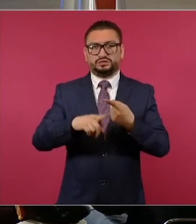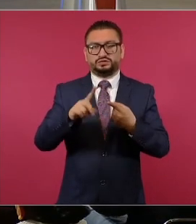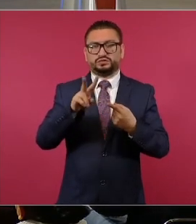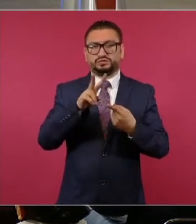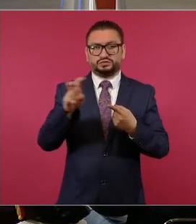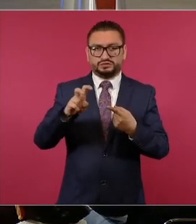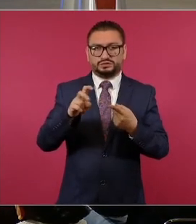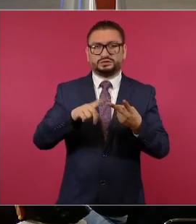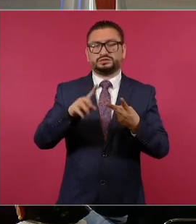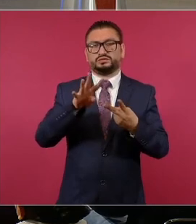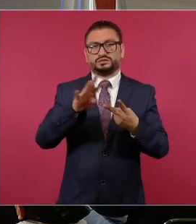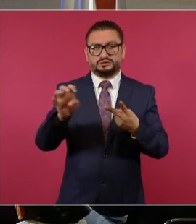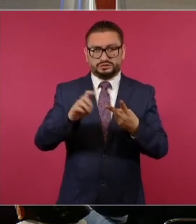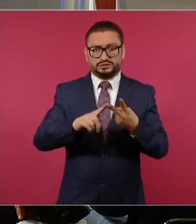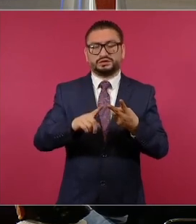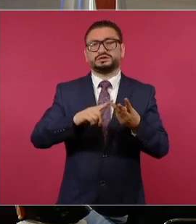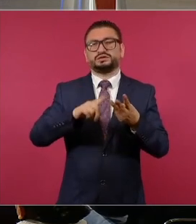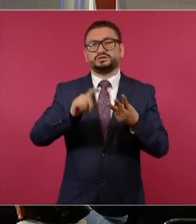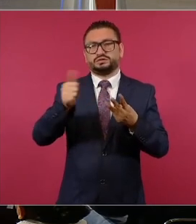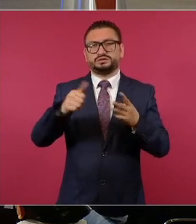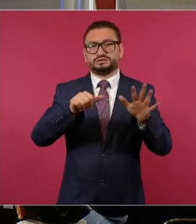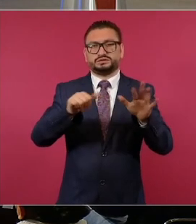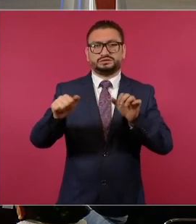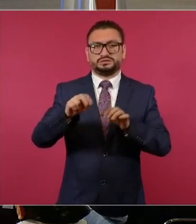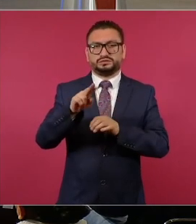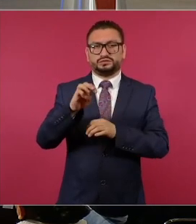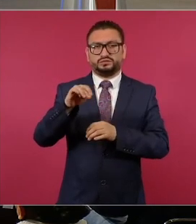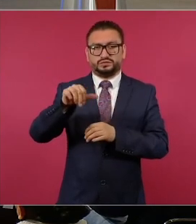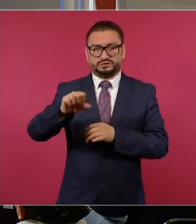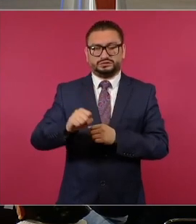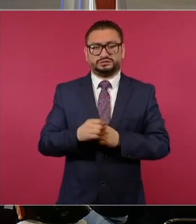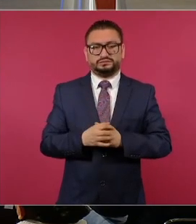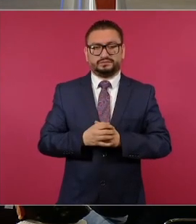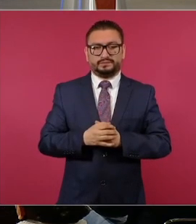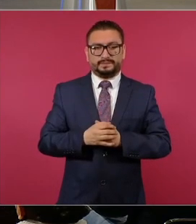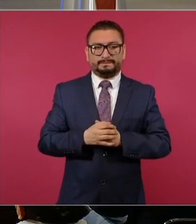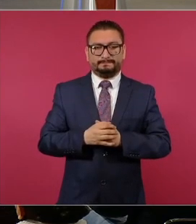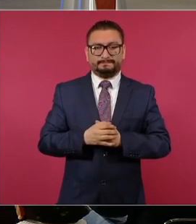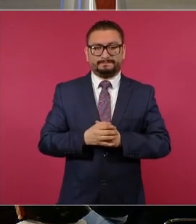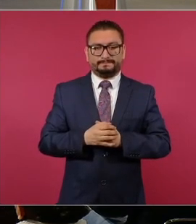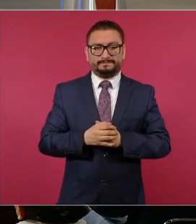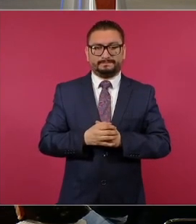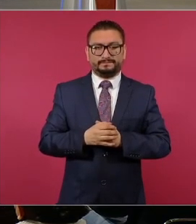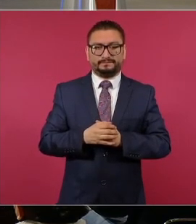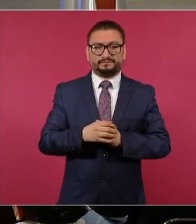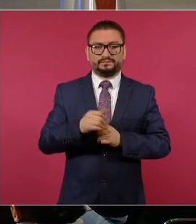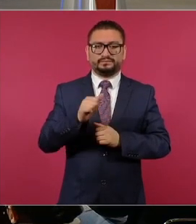200, otra de 400 y otra de 600 UMAS. Adelante.